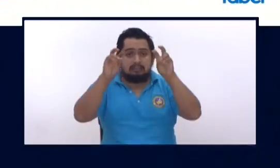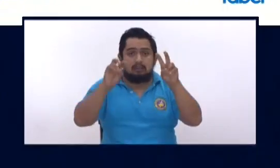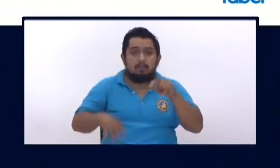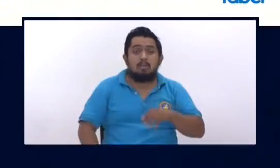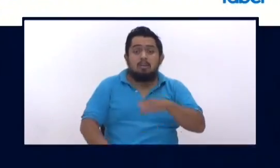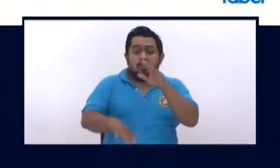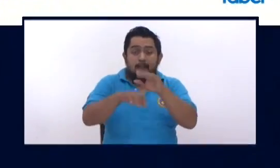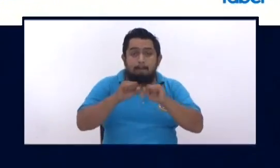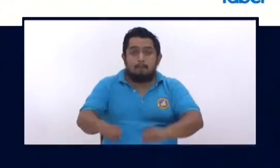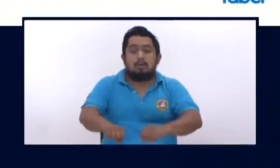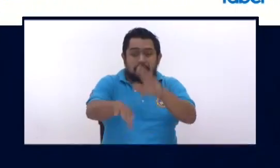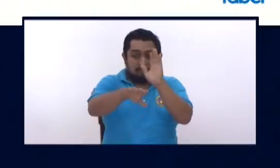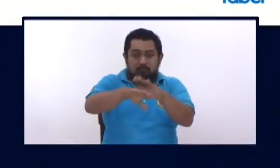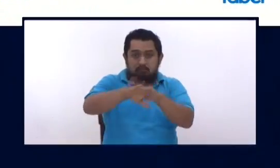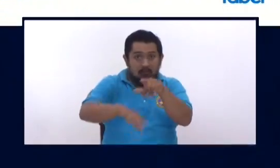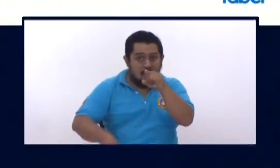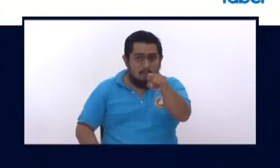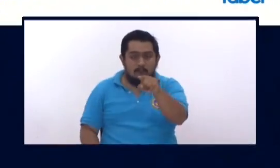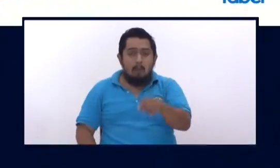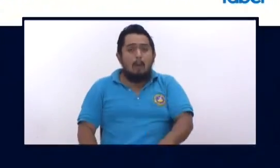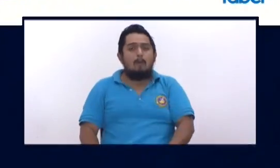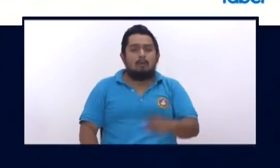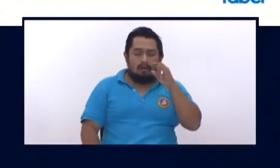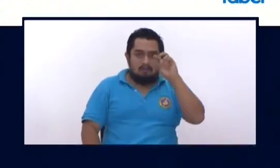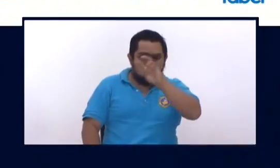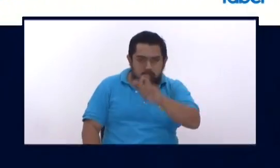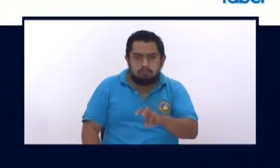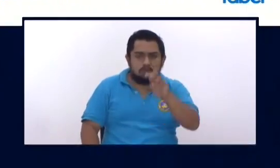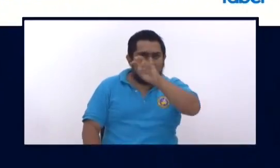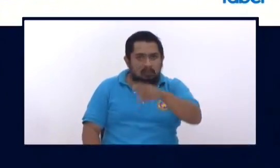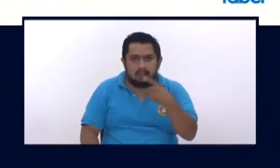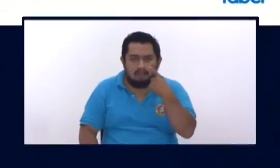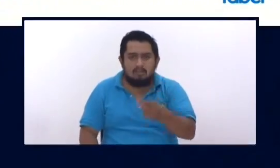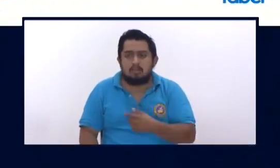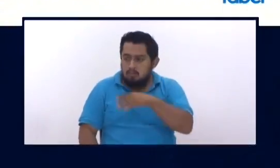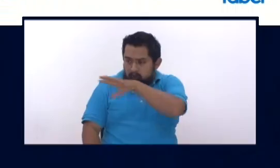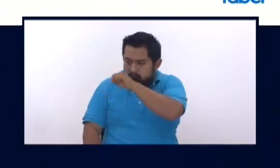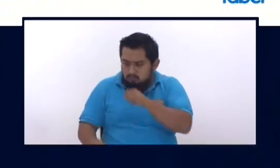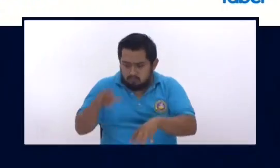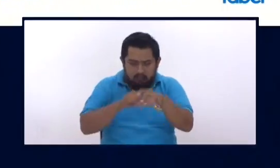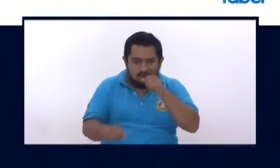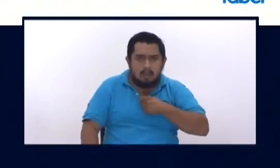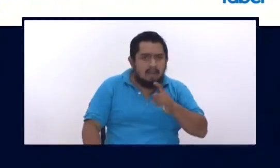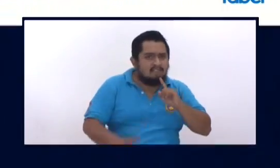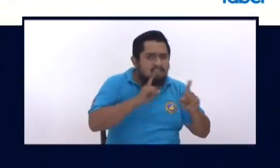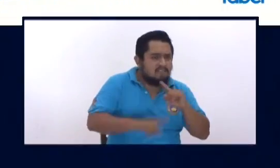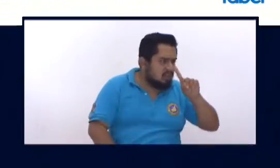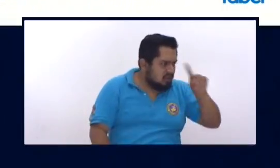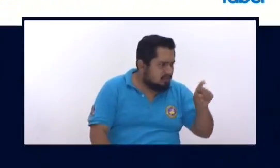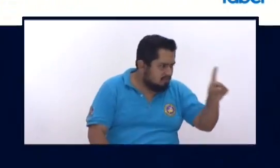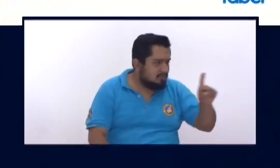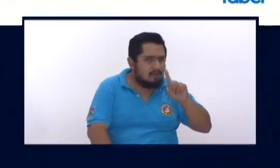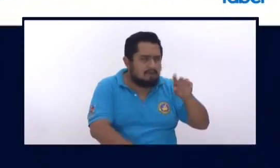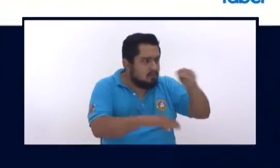llama a tu puerta léalo por el amor de dios léalo por amor de dios eso lo saqué de una micro entrevista que hicimos para tc ese canal